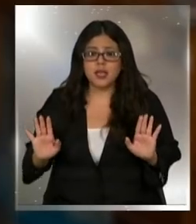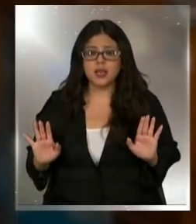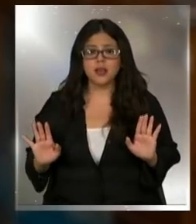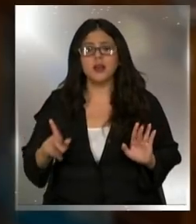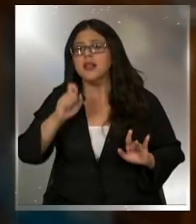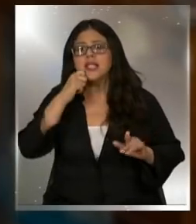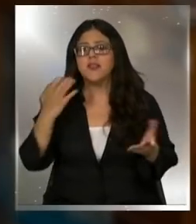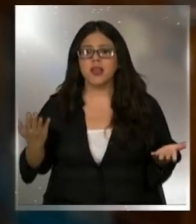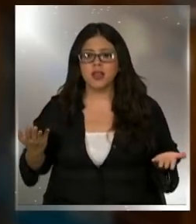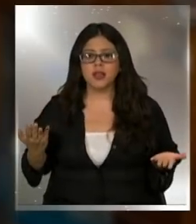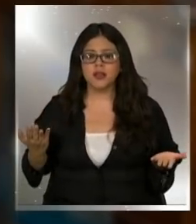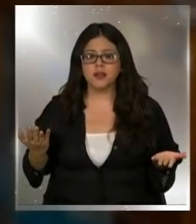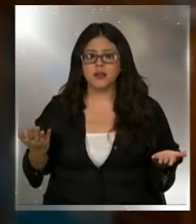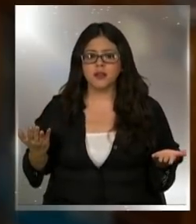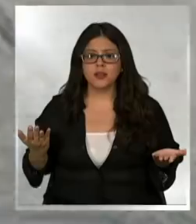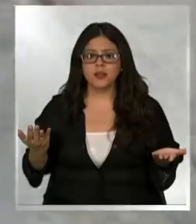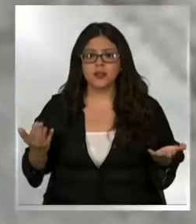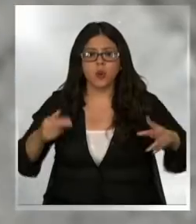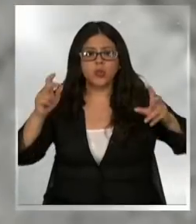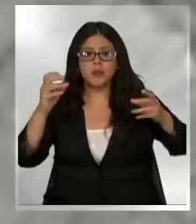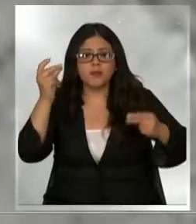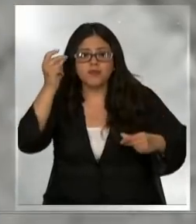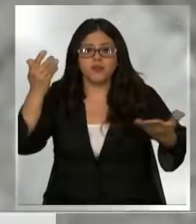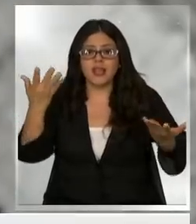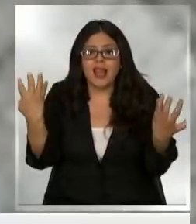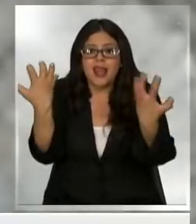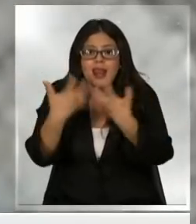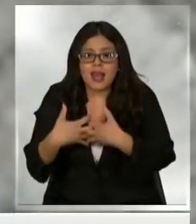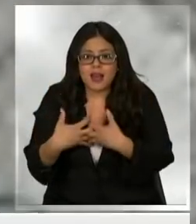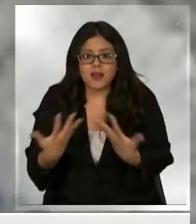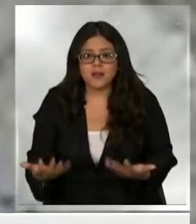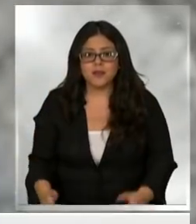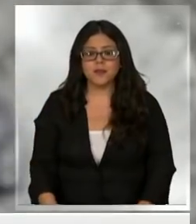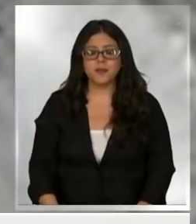una reacción que es esto.